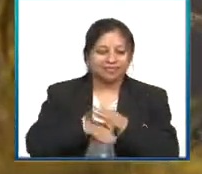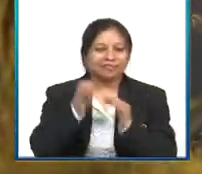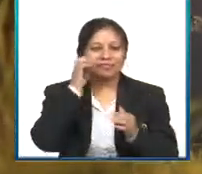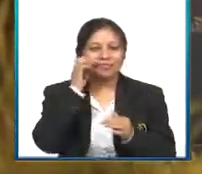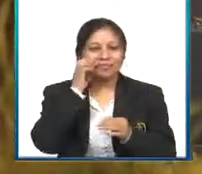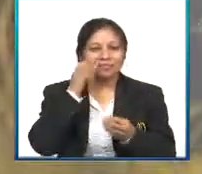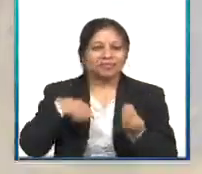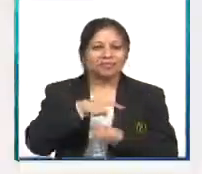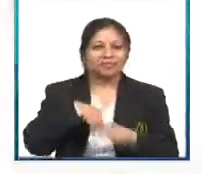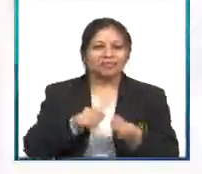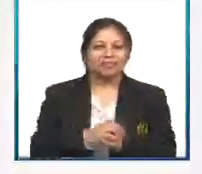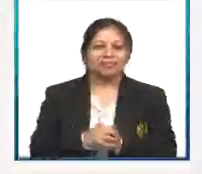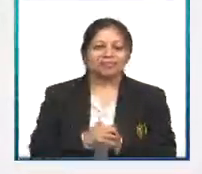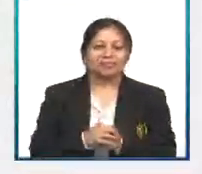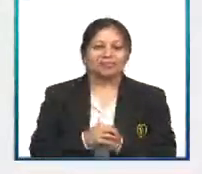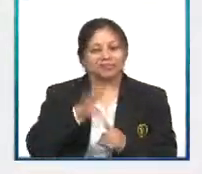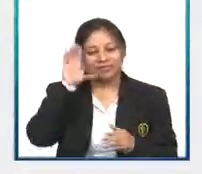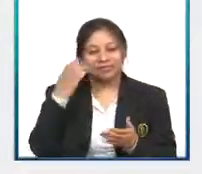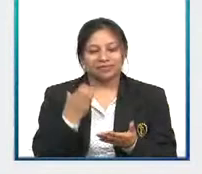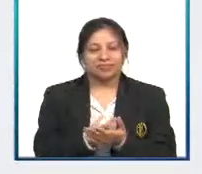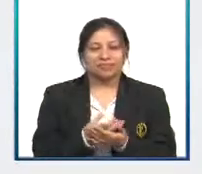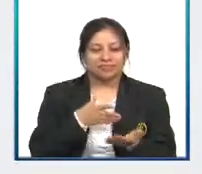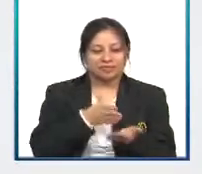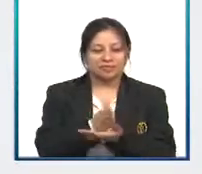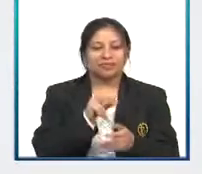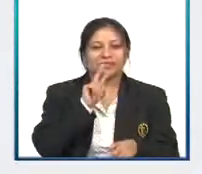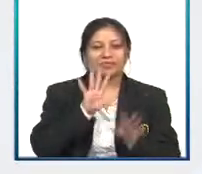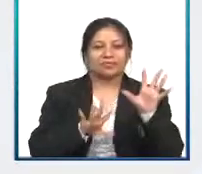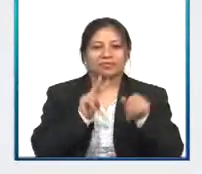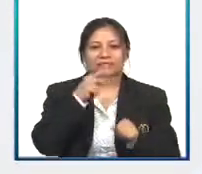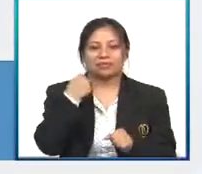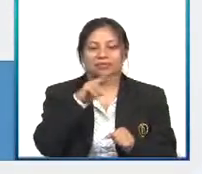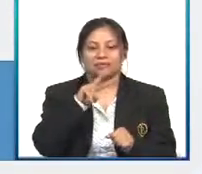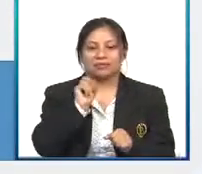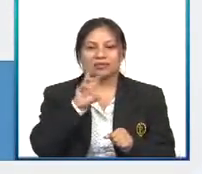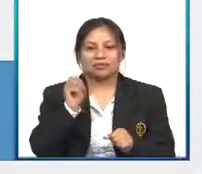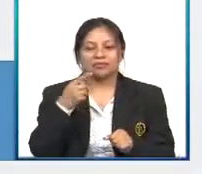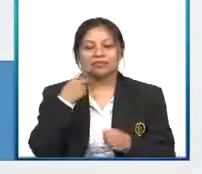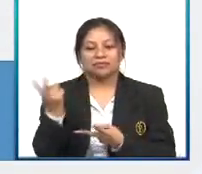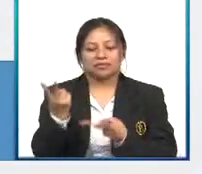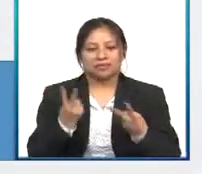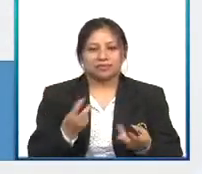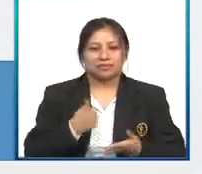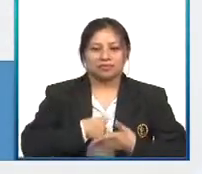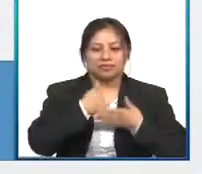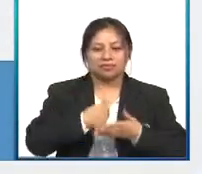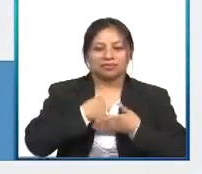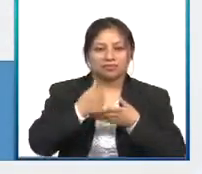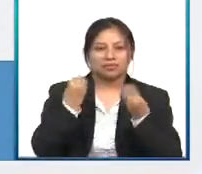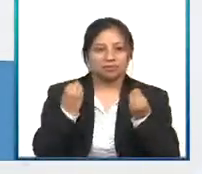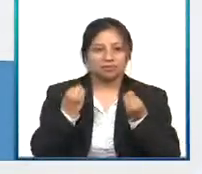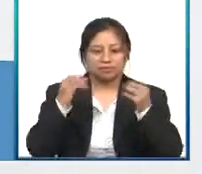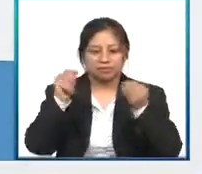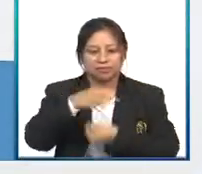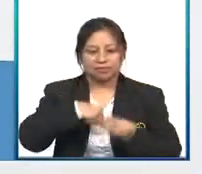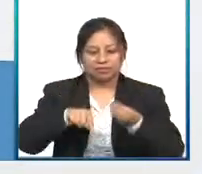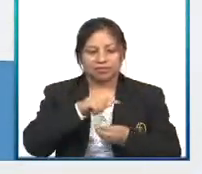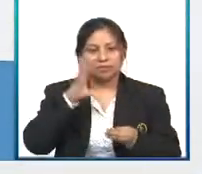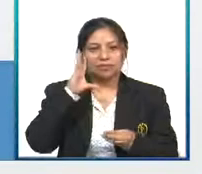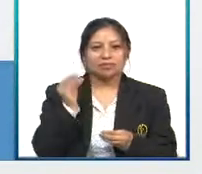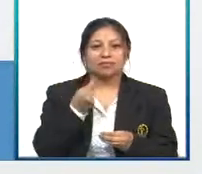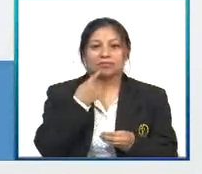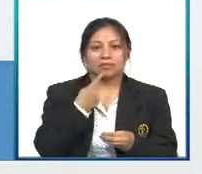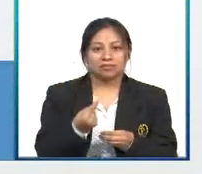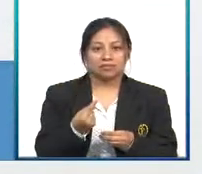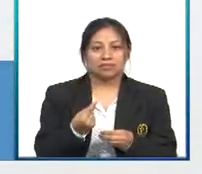familia. Yo creo que el Decreto 12-2020 ha venido a ayudar a muchas familias,